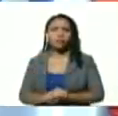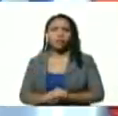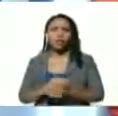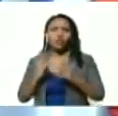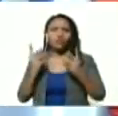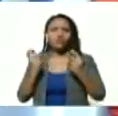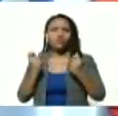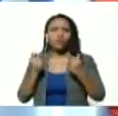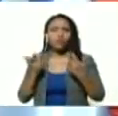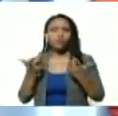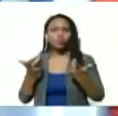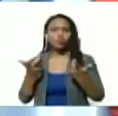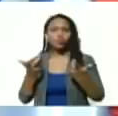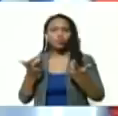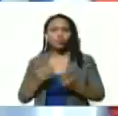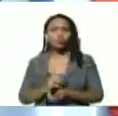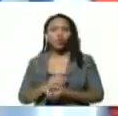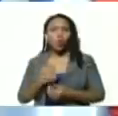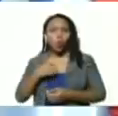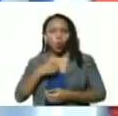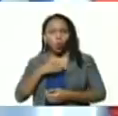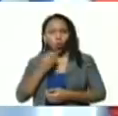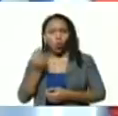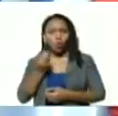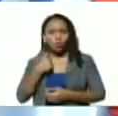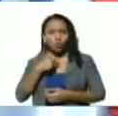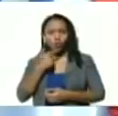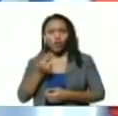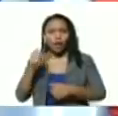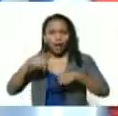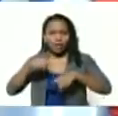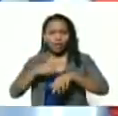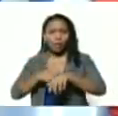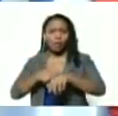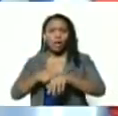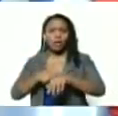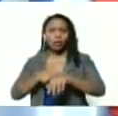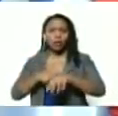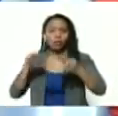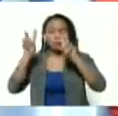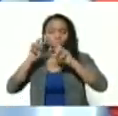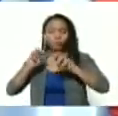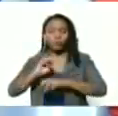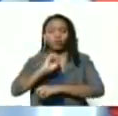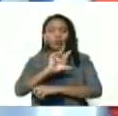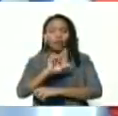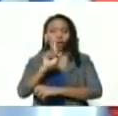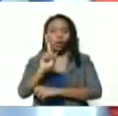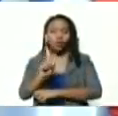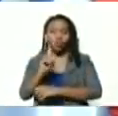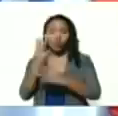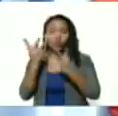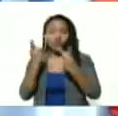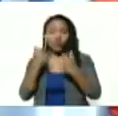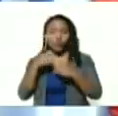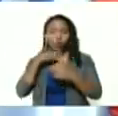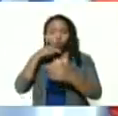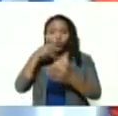de, como dije, en este momento investigado 31 de la cifra global que